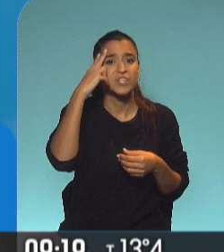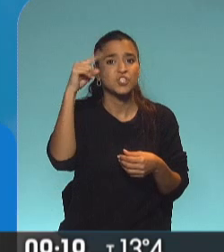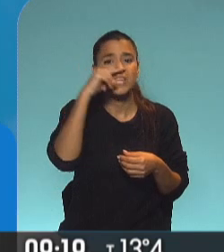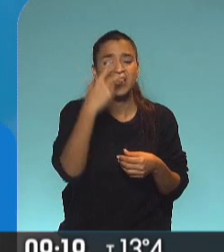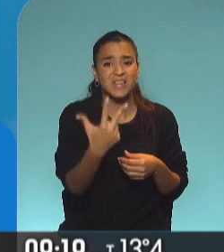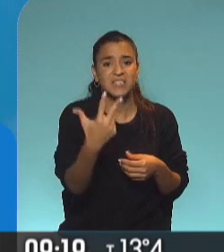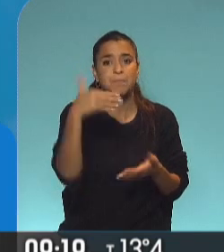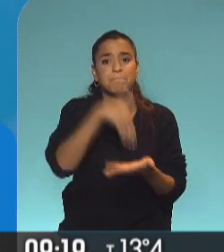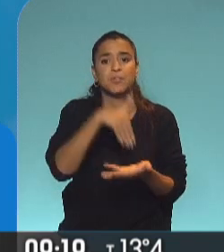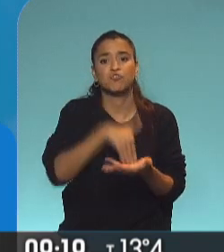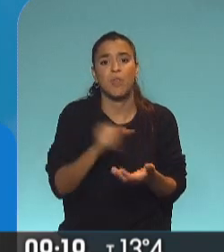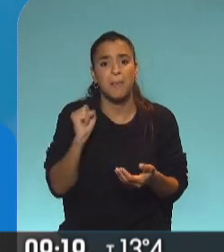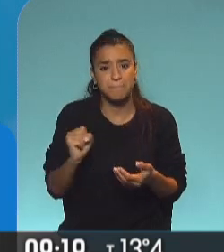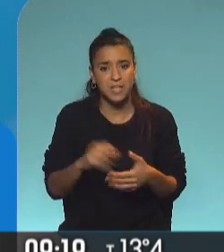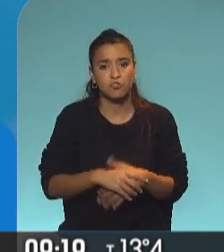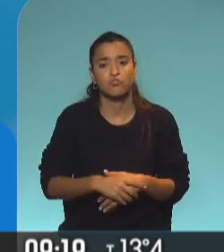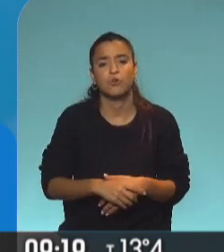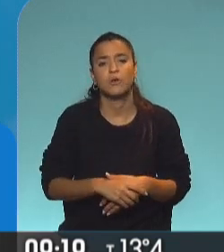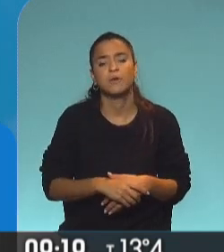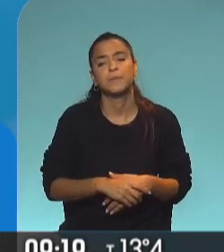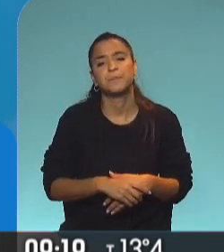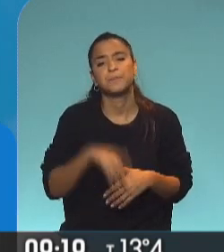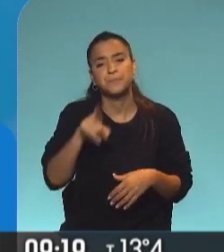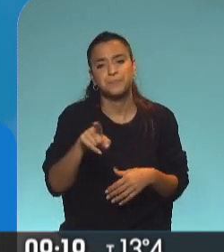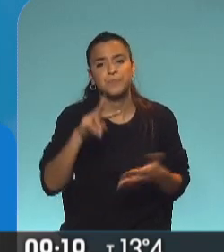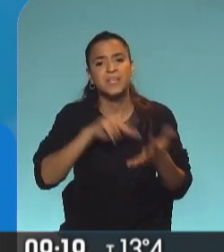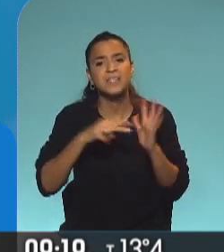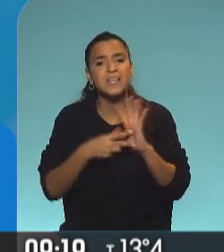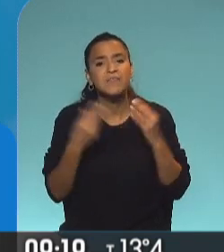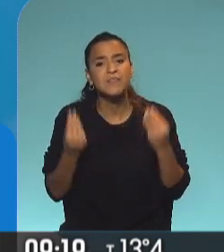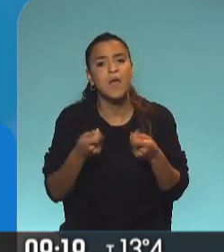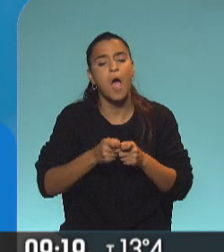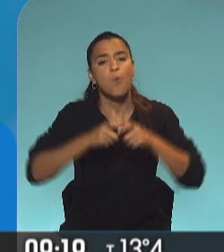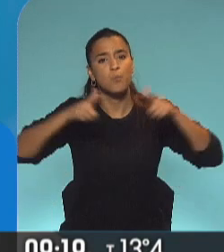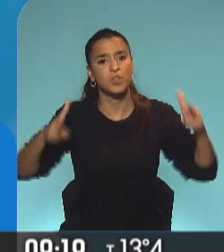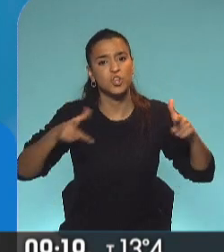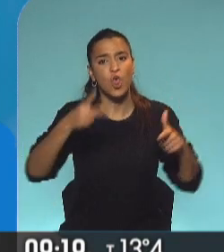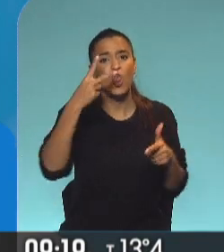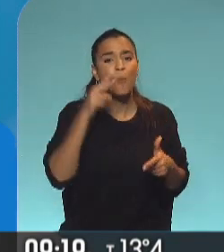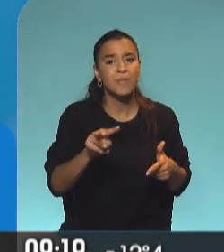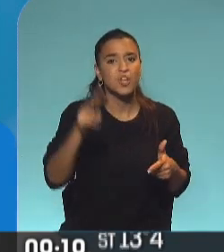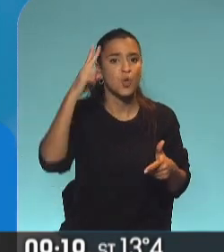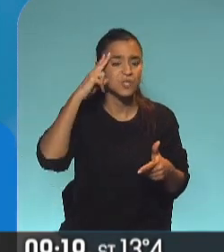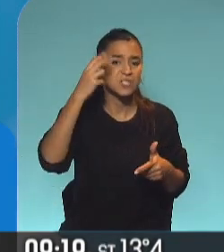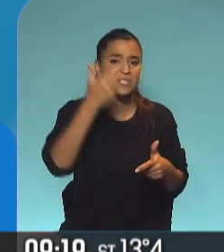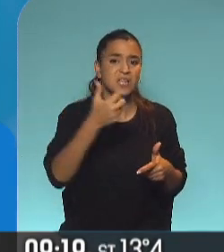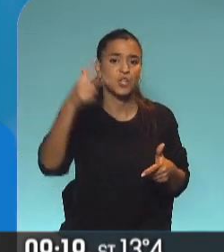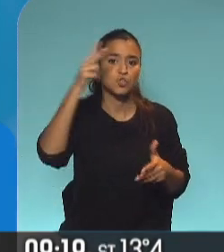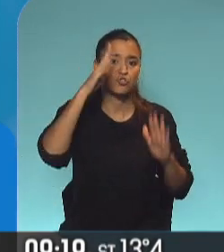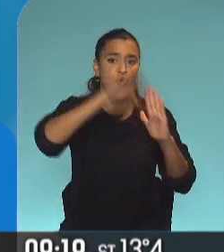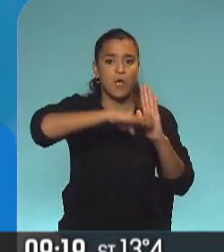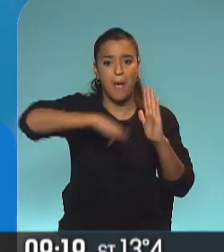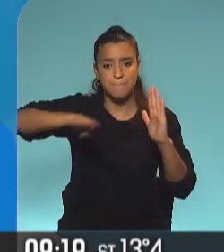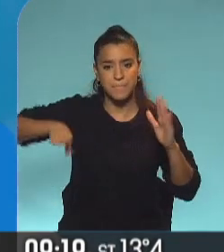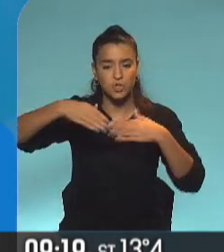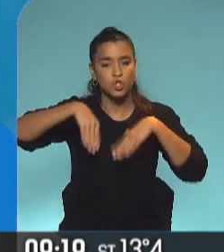5.973 millones de pesos y van a significar el incremento de 2.968 camas